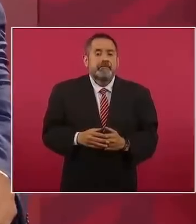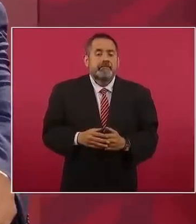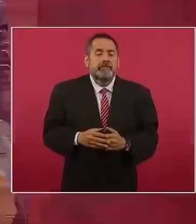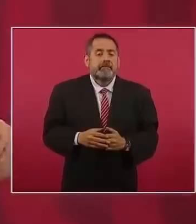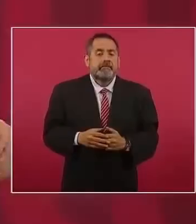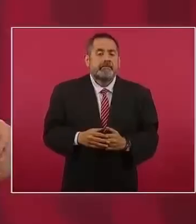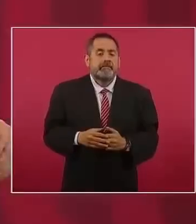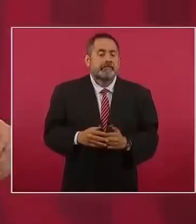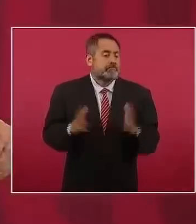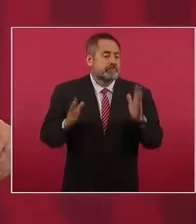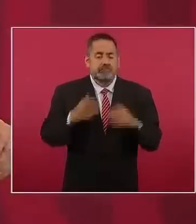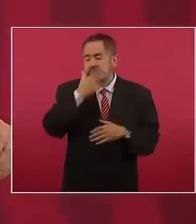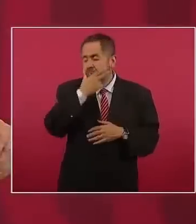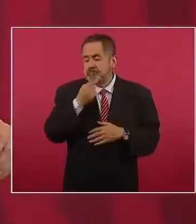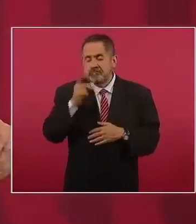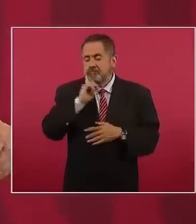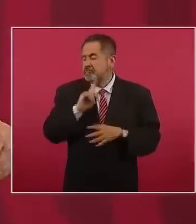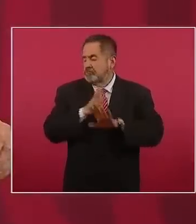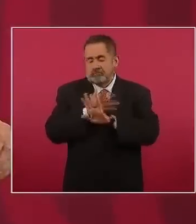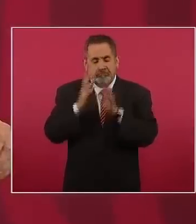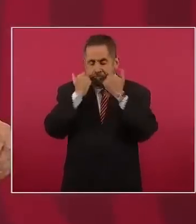Una compañera o un compañero.